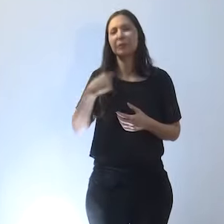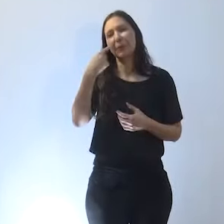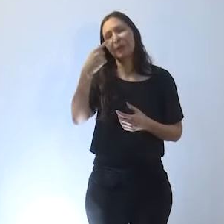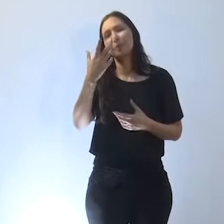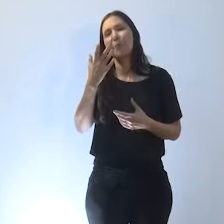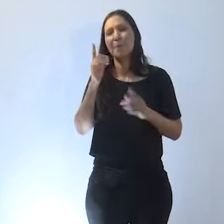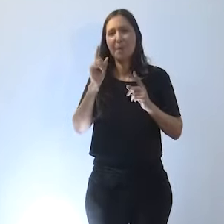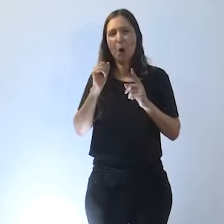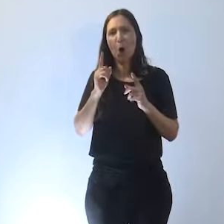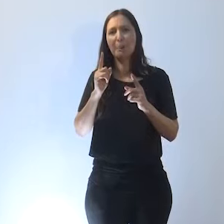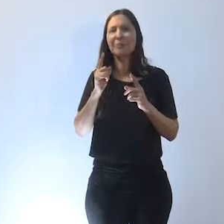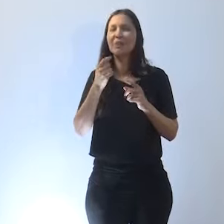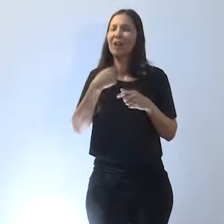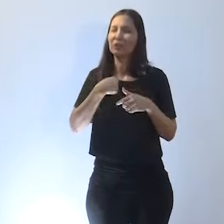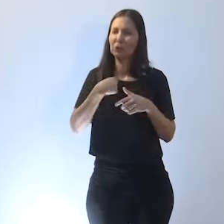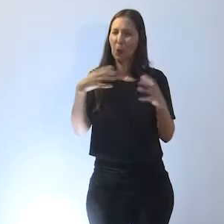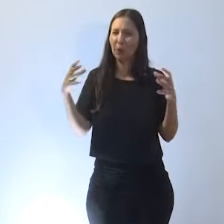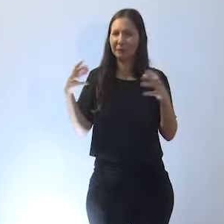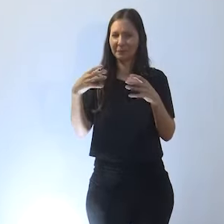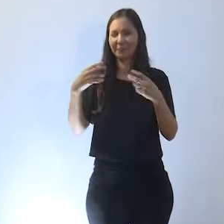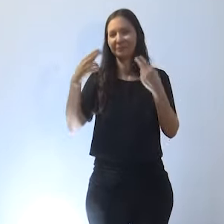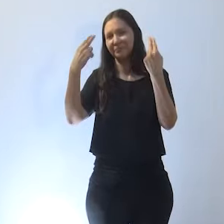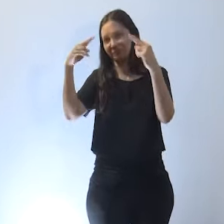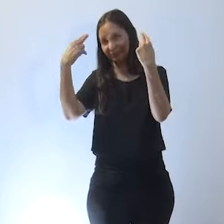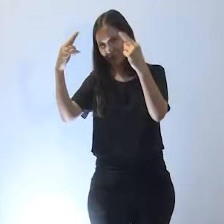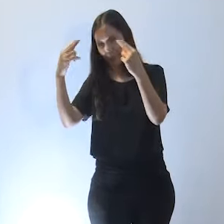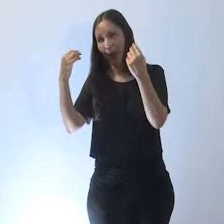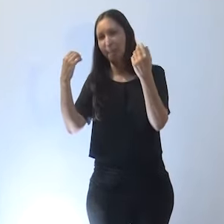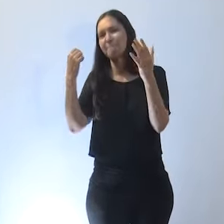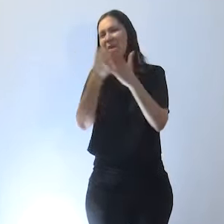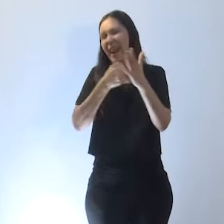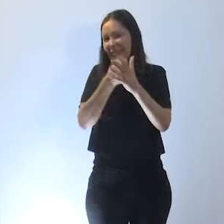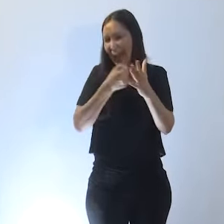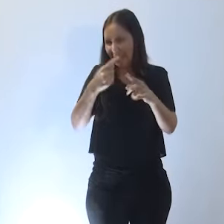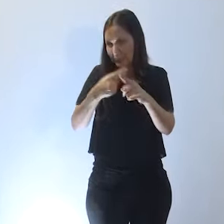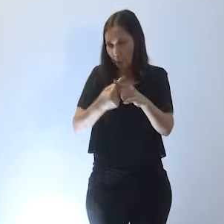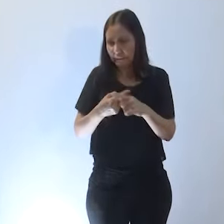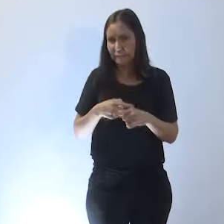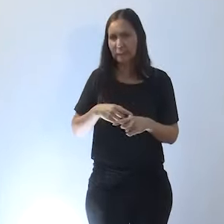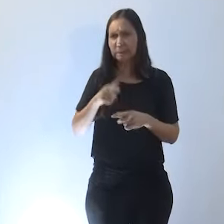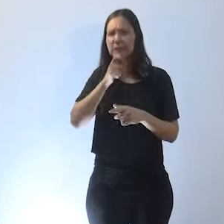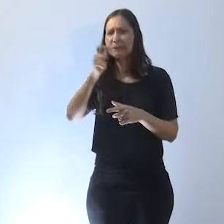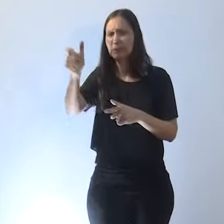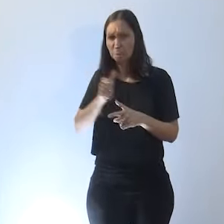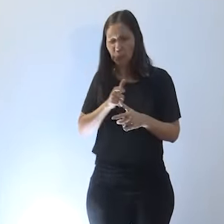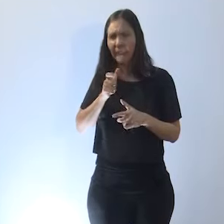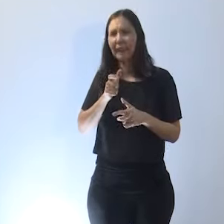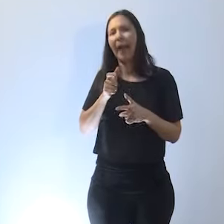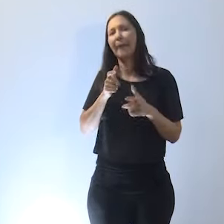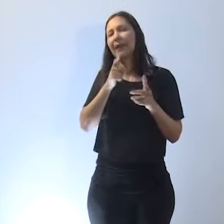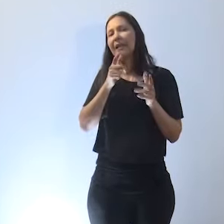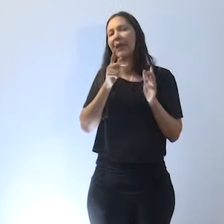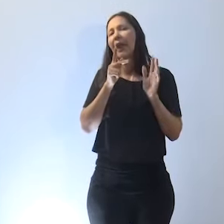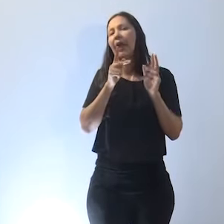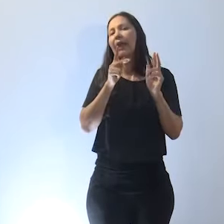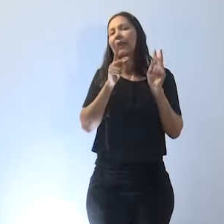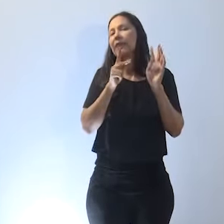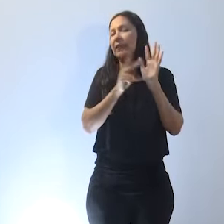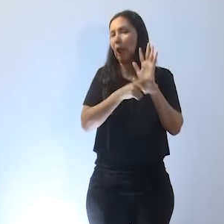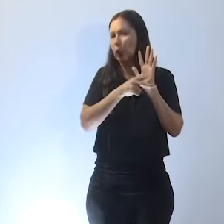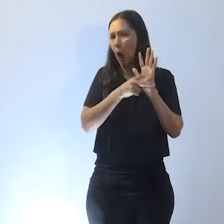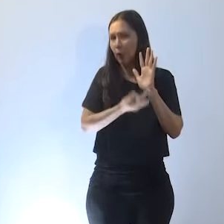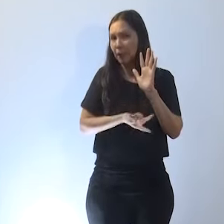con jóvenes mías y eran muy sólidos no O sea eran respuestas de tiktok Pero tenían respuesta para todo yo